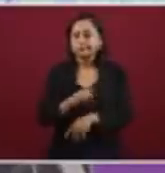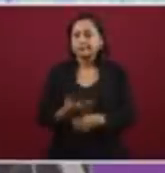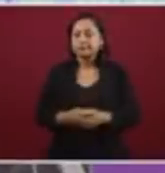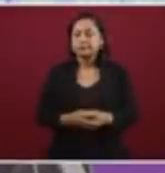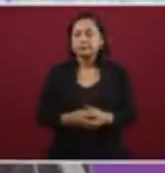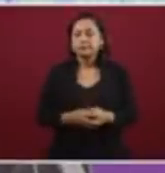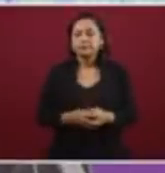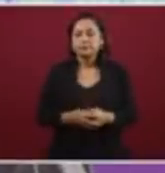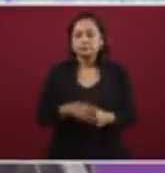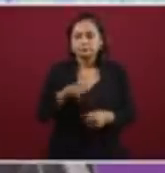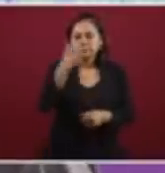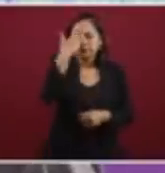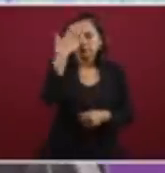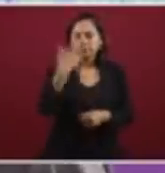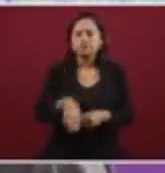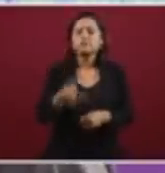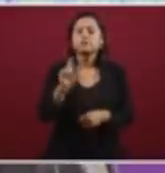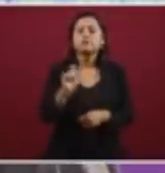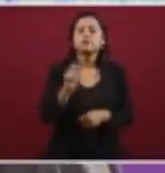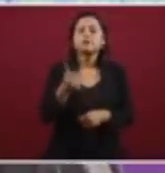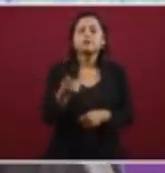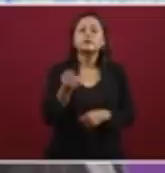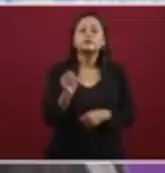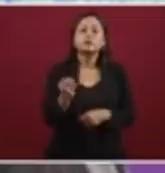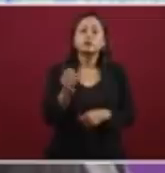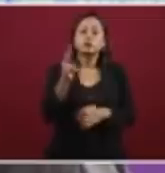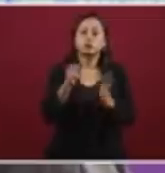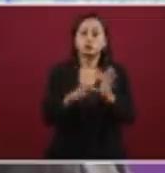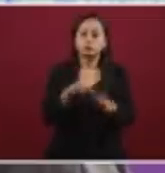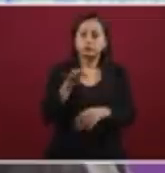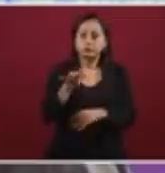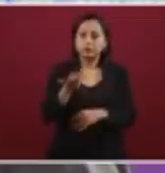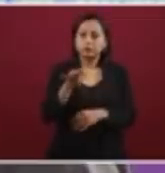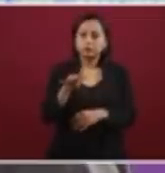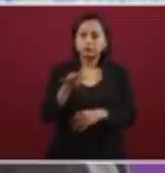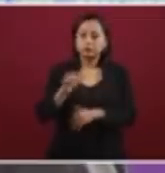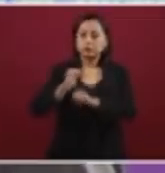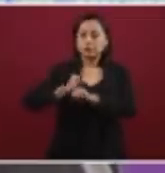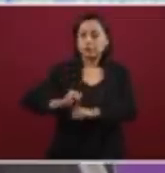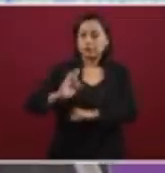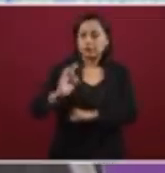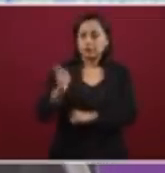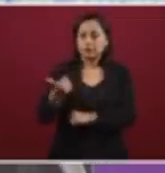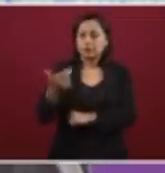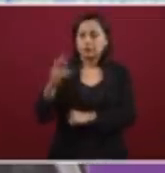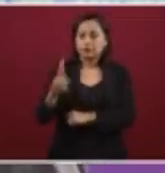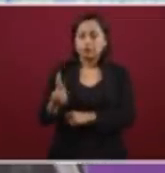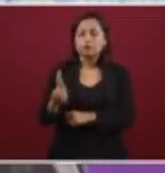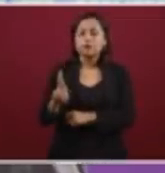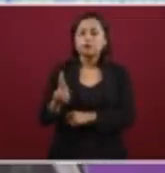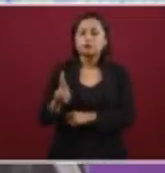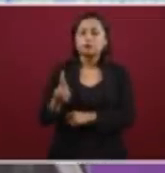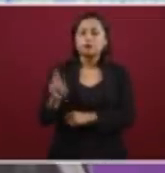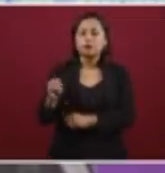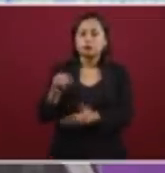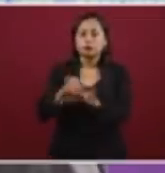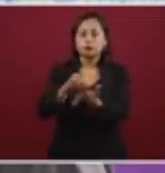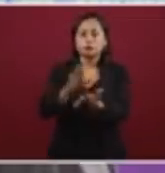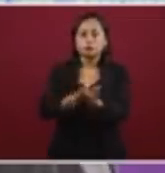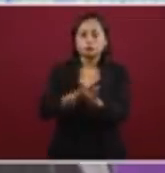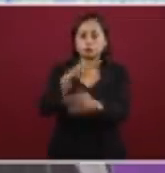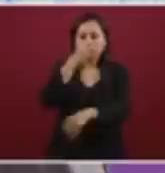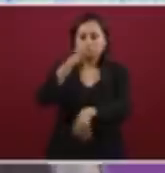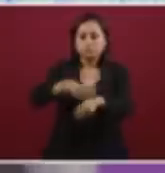el 26 de junio de este año el fiscal general de la república emitió un acuerdo que crea la unidad